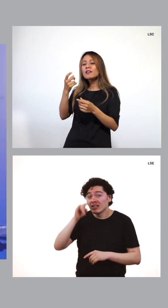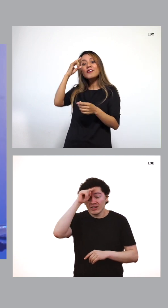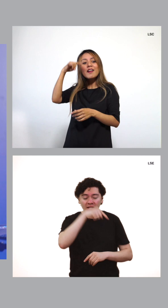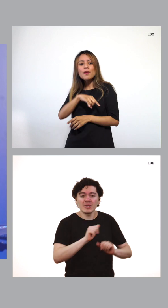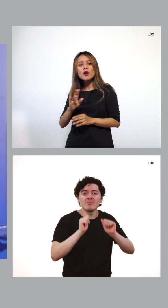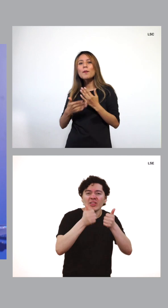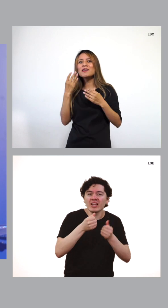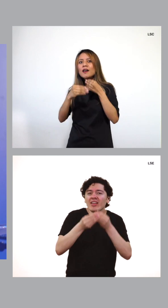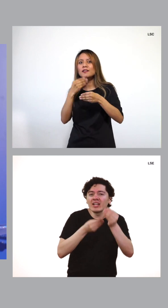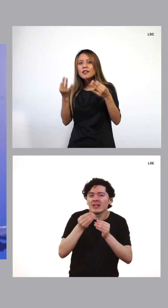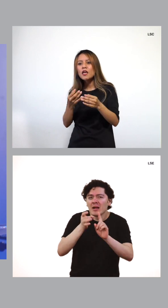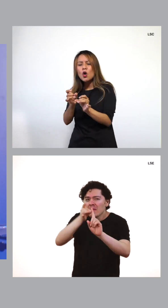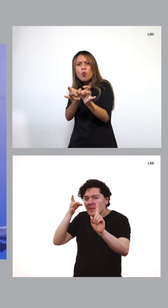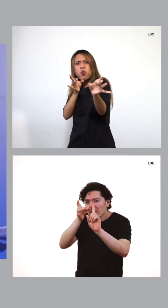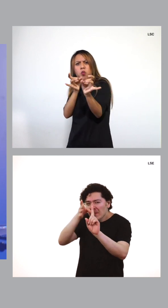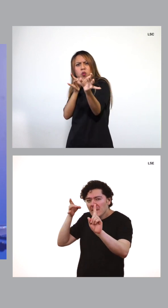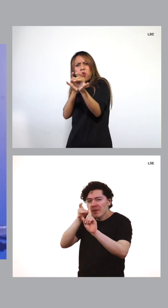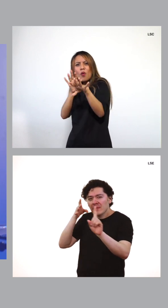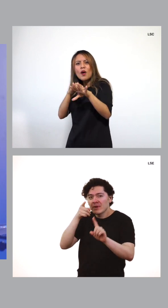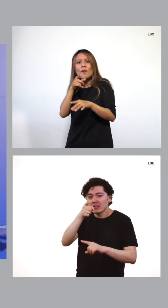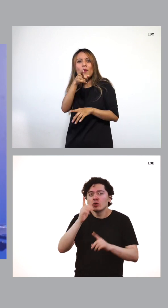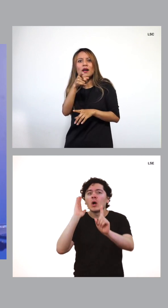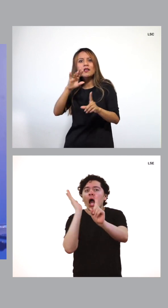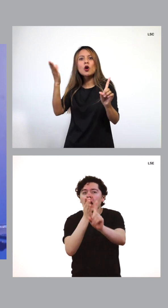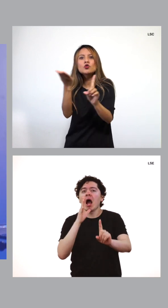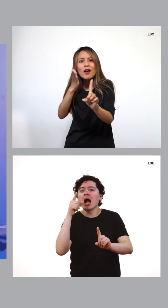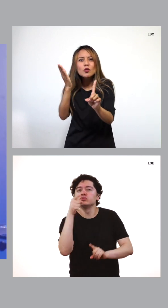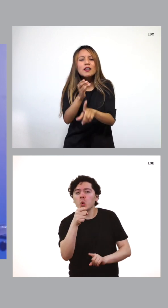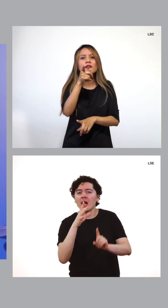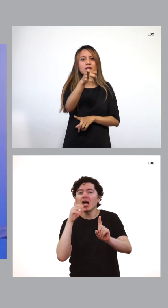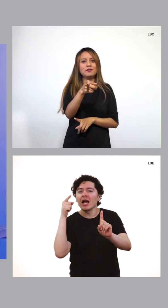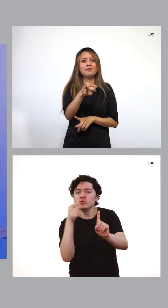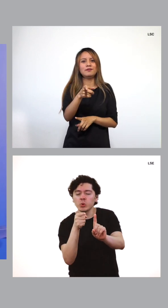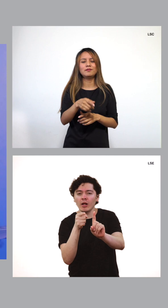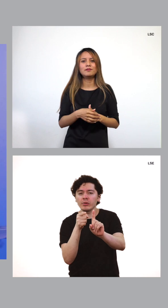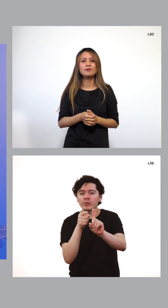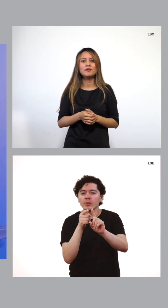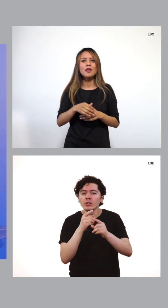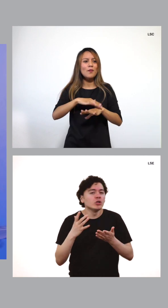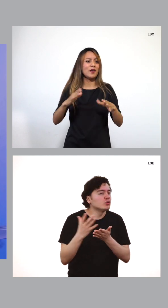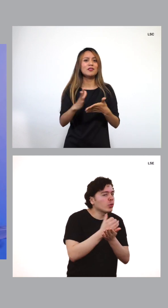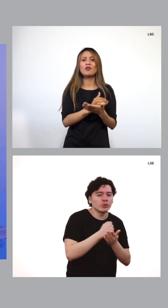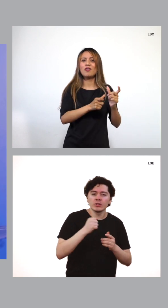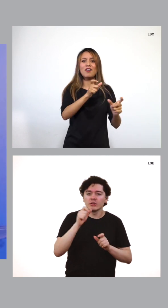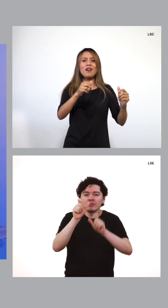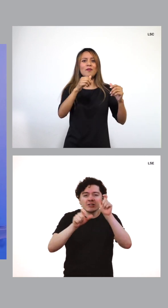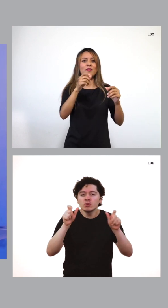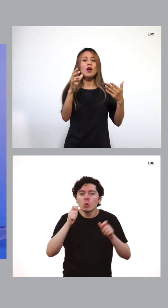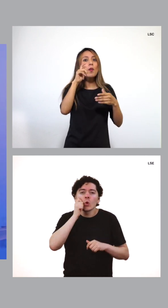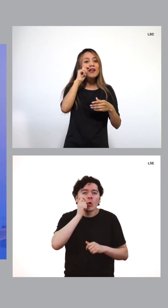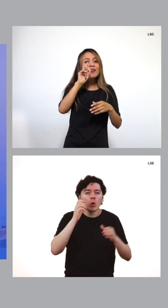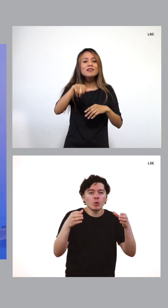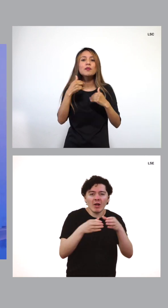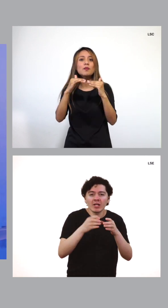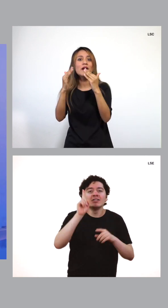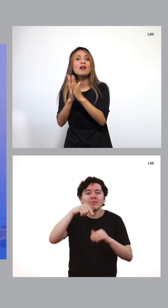lanzar acusaciones contra ti, contra mí, contra su iglesia, contra la humanidad. Pero todos pensamos que nadie nos